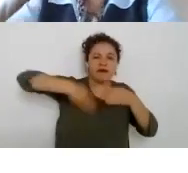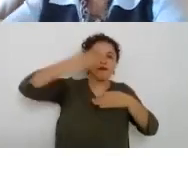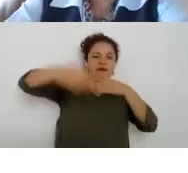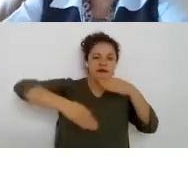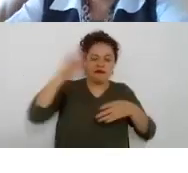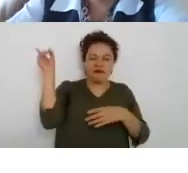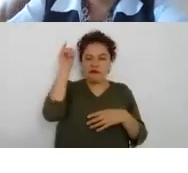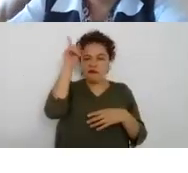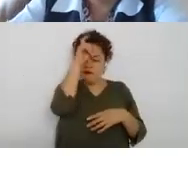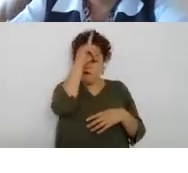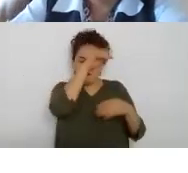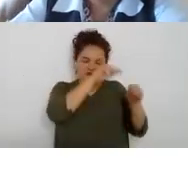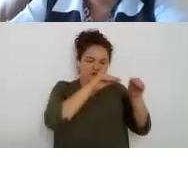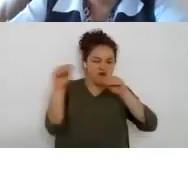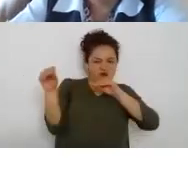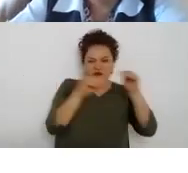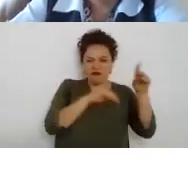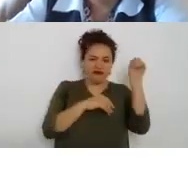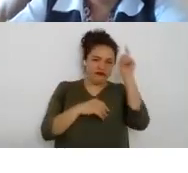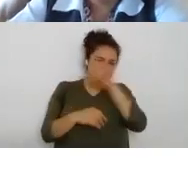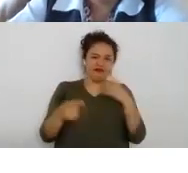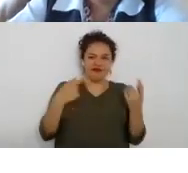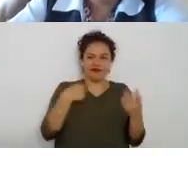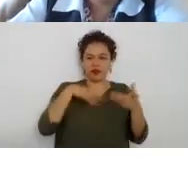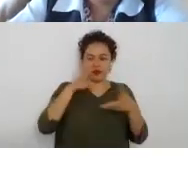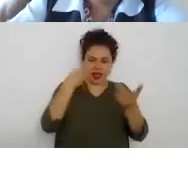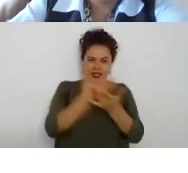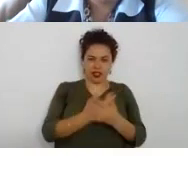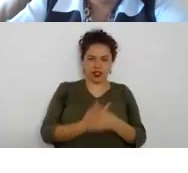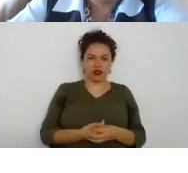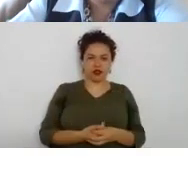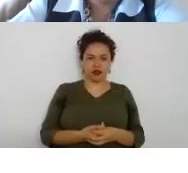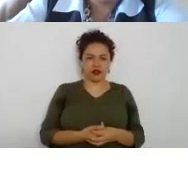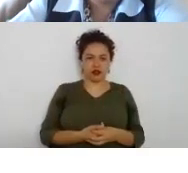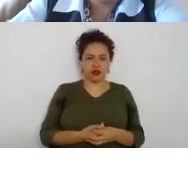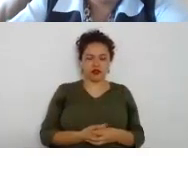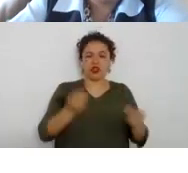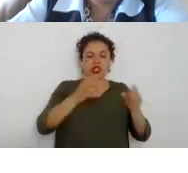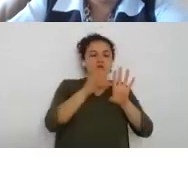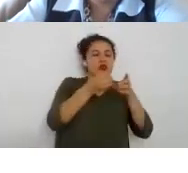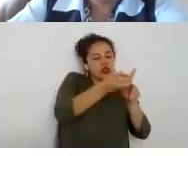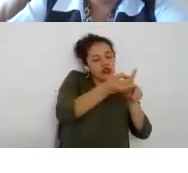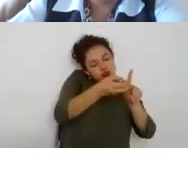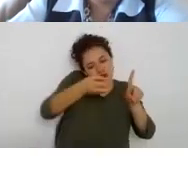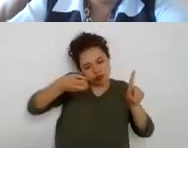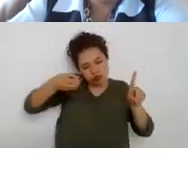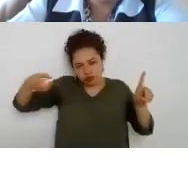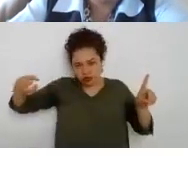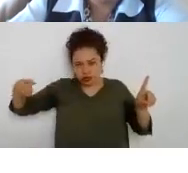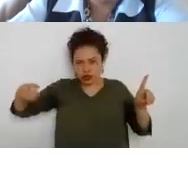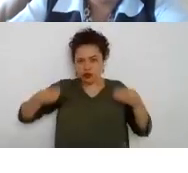complicar el manipularla, ¿ok? Y fue por eso que a mí se me cayó. ¿Por qué? Porque desenrollé mucho, desenrollé en exceso la